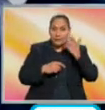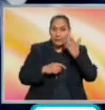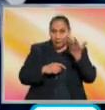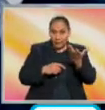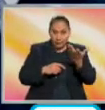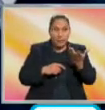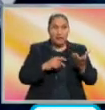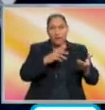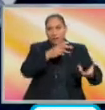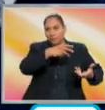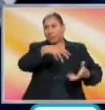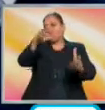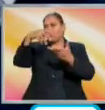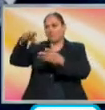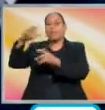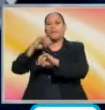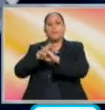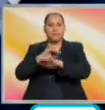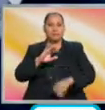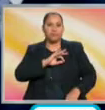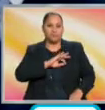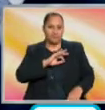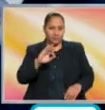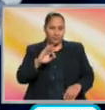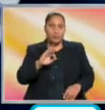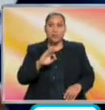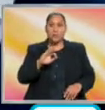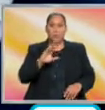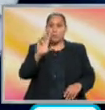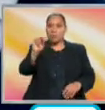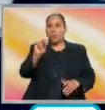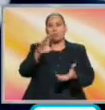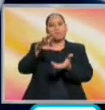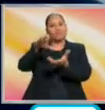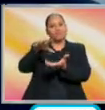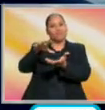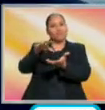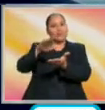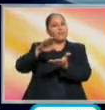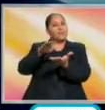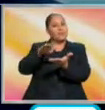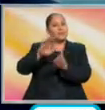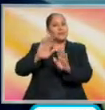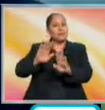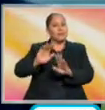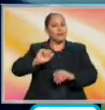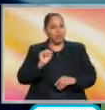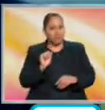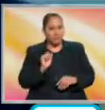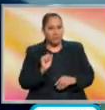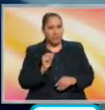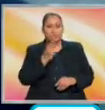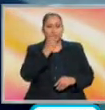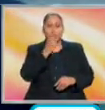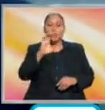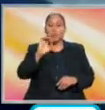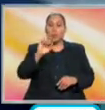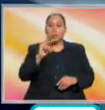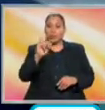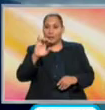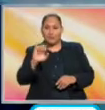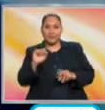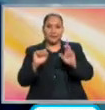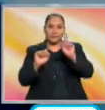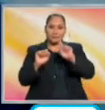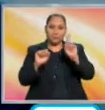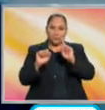hacia otras partes. Entonces nosotros pues simplemente pues no lo autorizamos, ¿no? Entonces no poner las cookies y